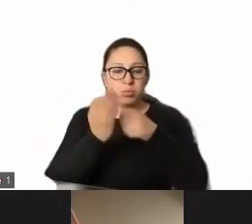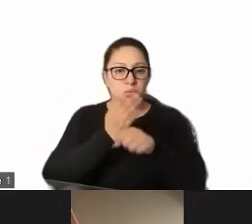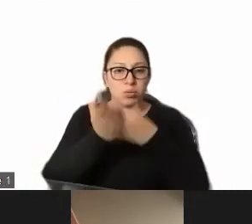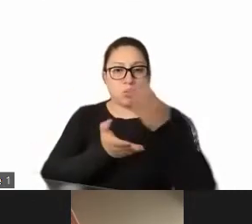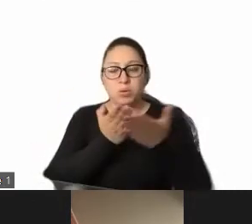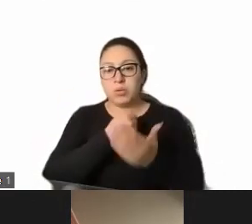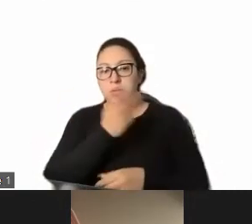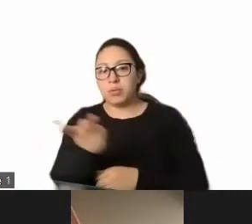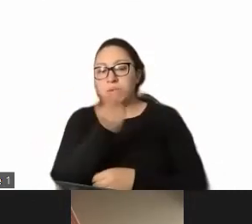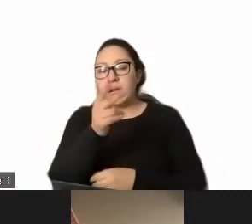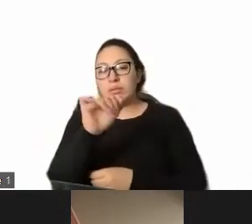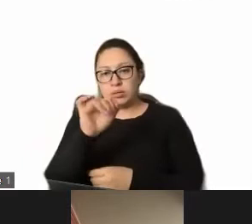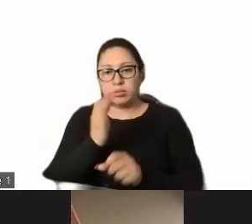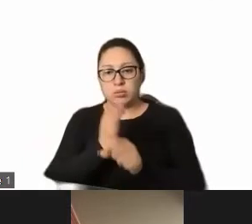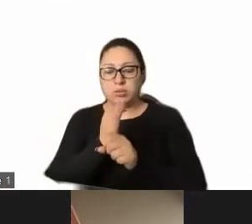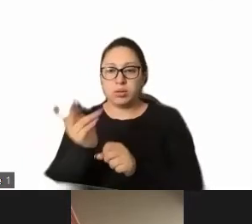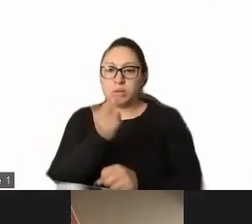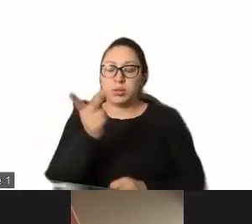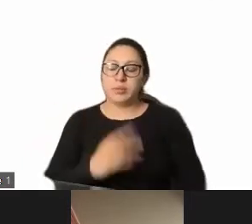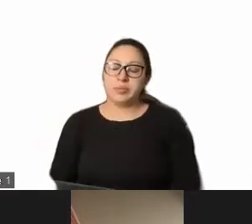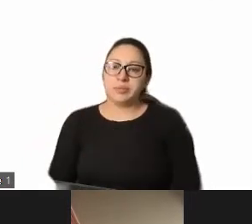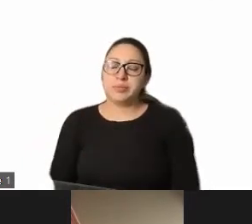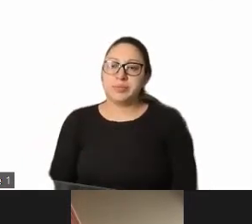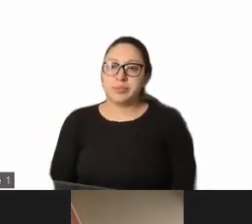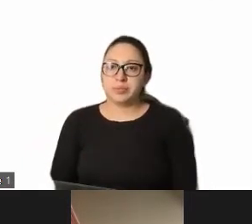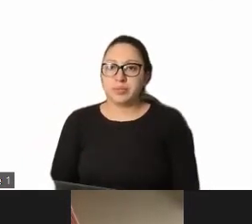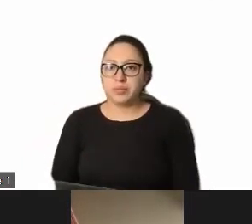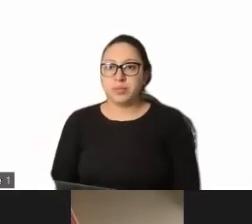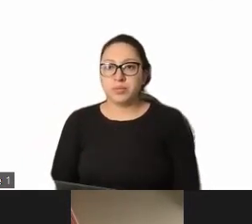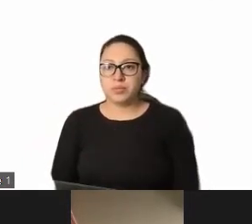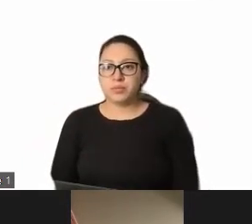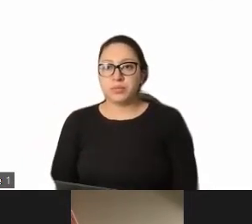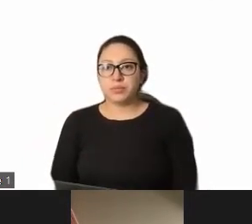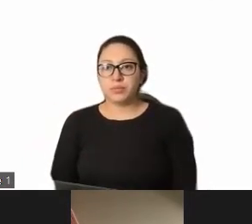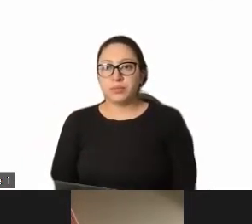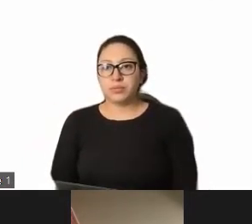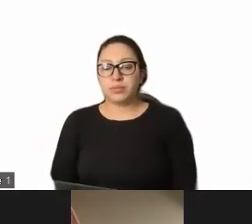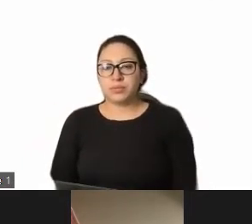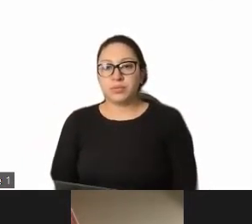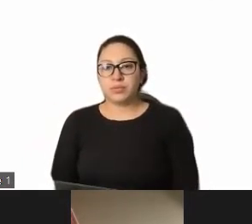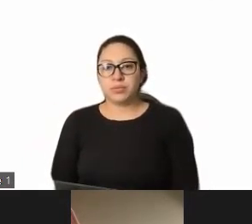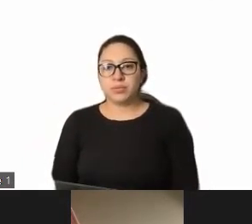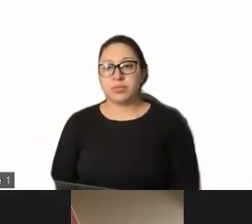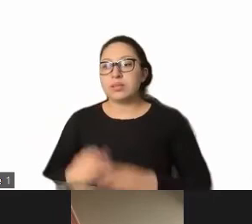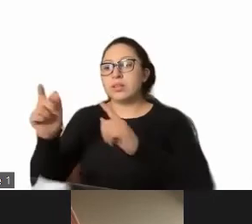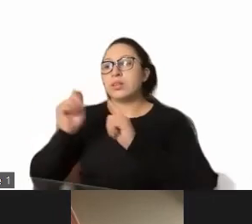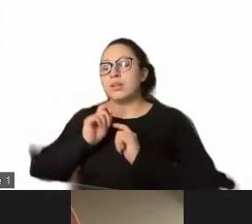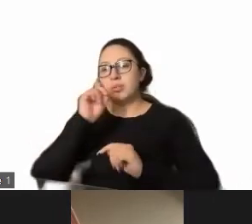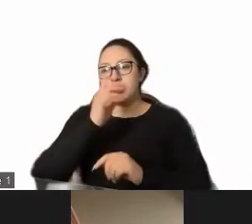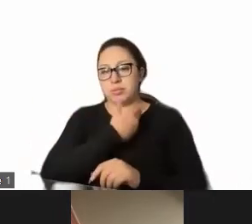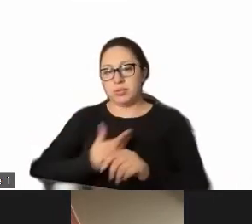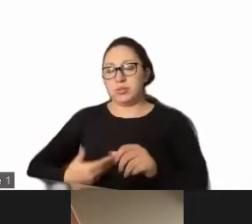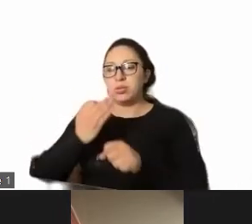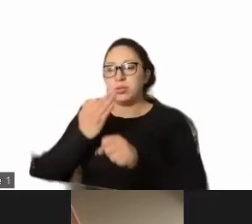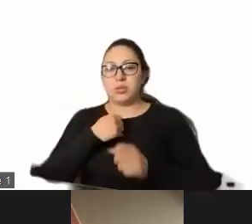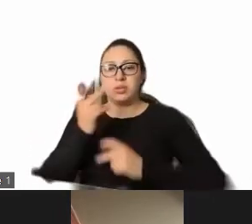votarlo, diputado, por favor. Con mucho gusto, diputada presidenta. Por instrucciones de la presidencia, se pone a consideración de